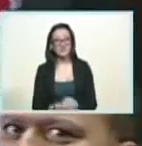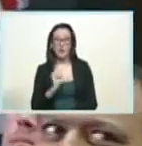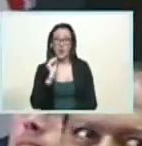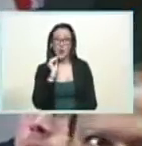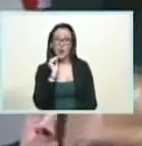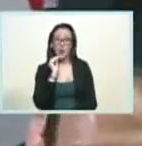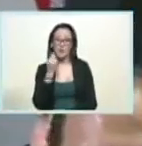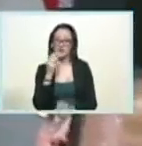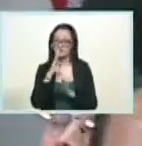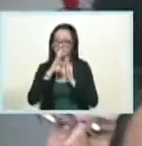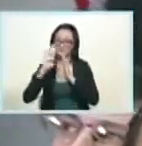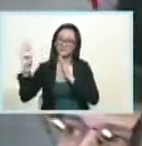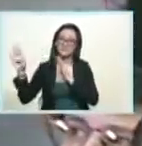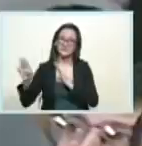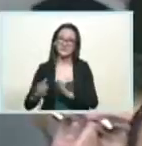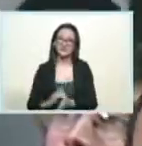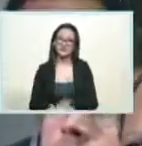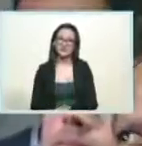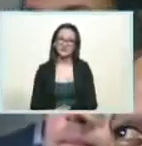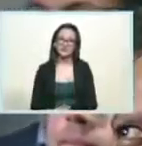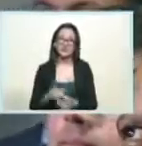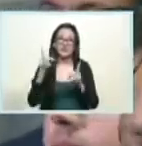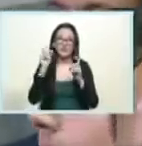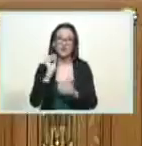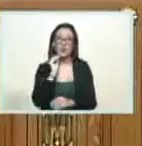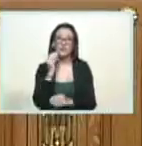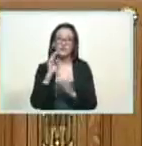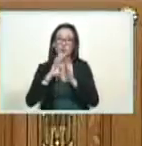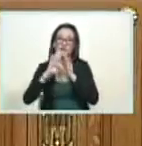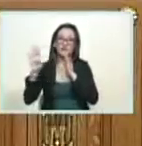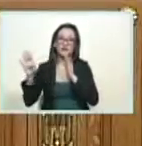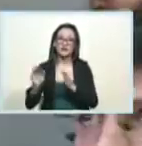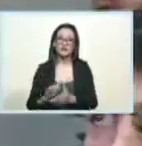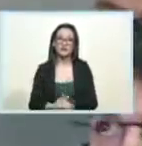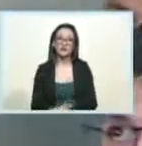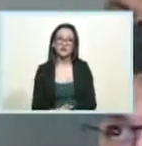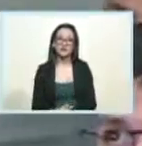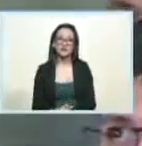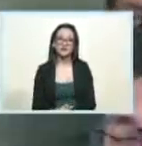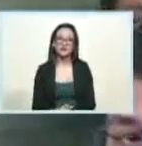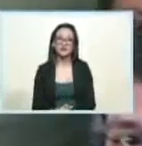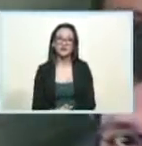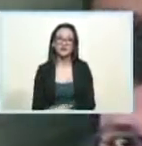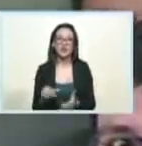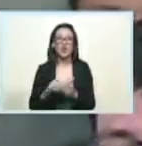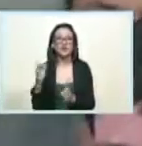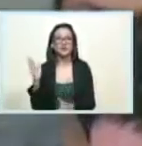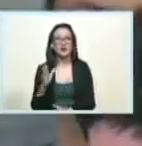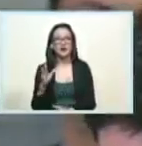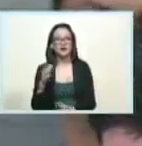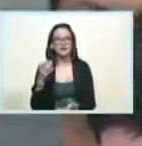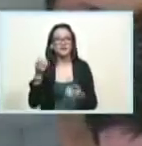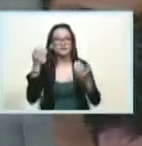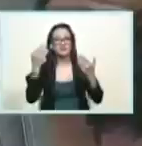Joven eterno. Ese es el retrato de la juventud eterna. ¿De dónde me traen ese retrato?